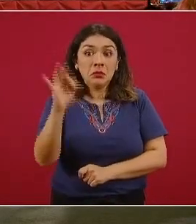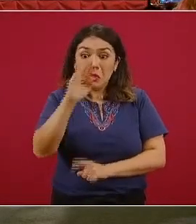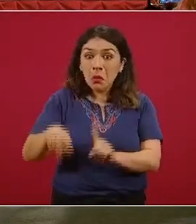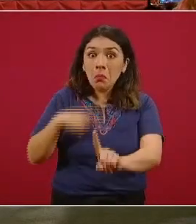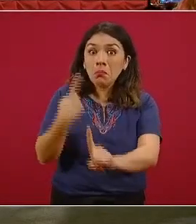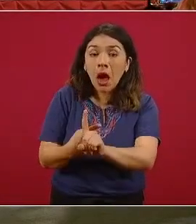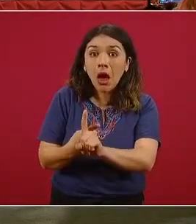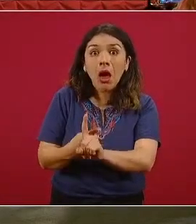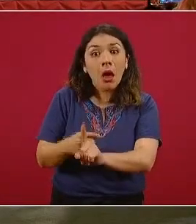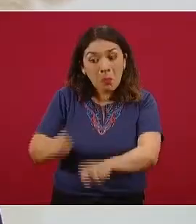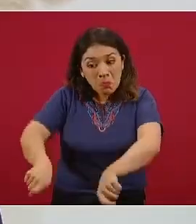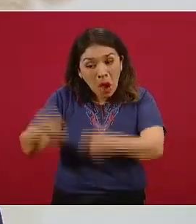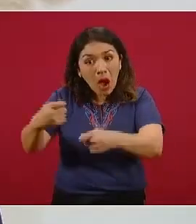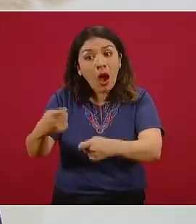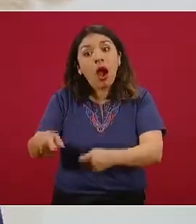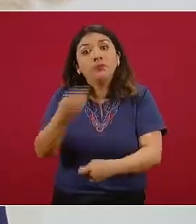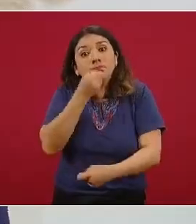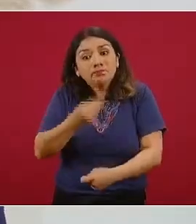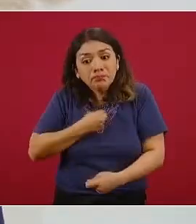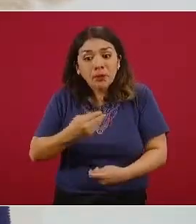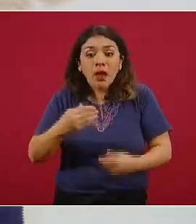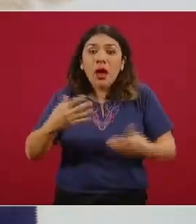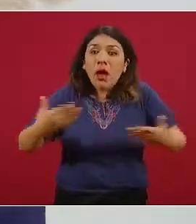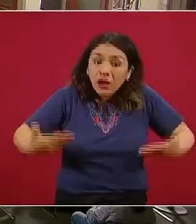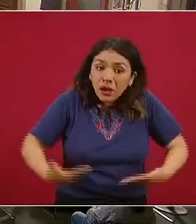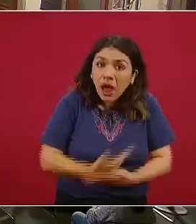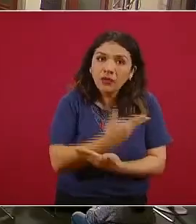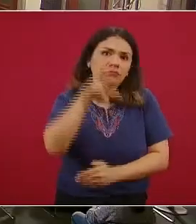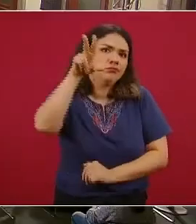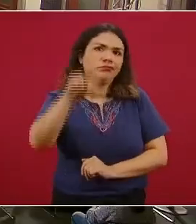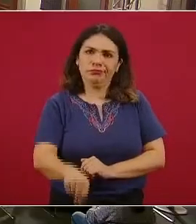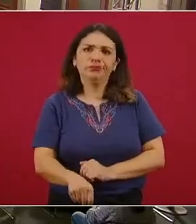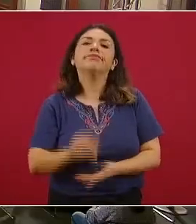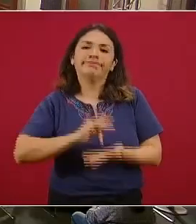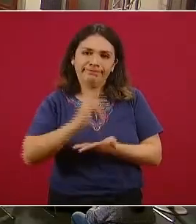violada, obligada a ser madre. Muchas gracias.